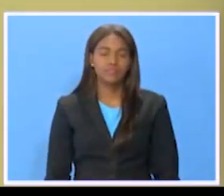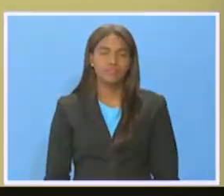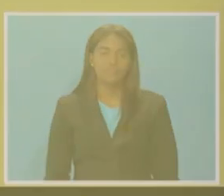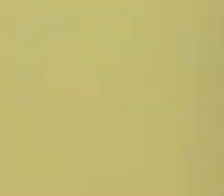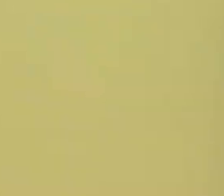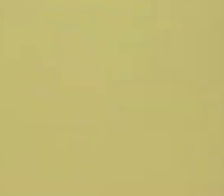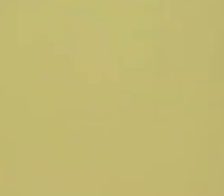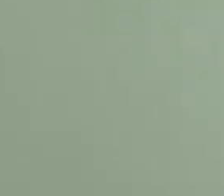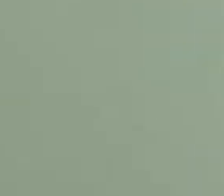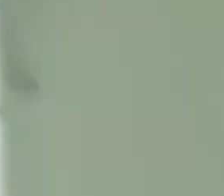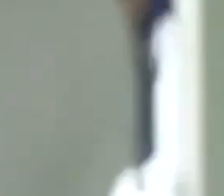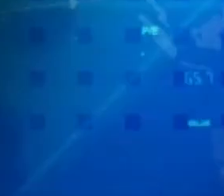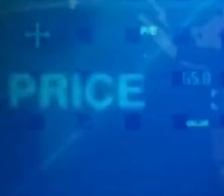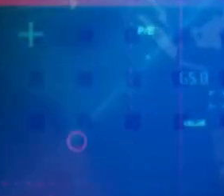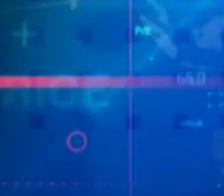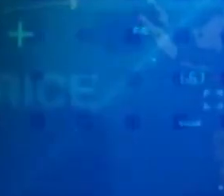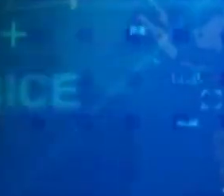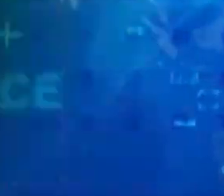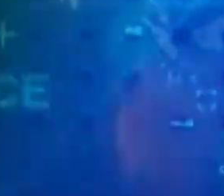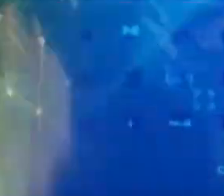Aybar.